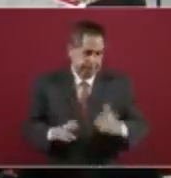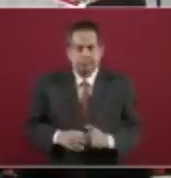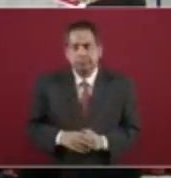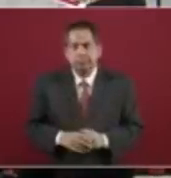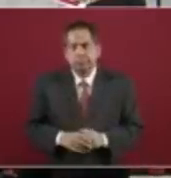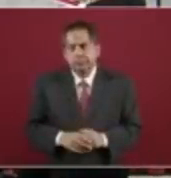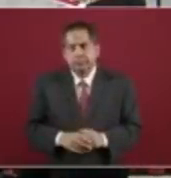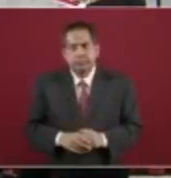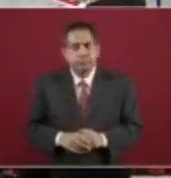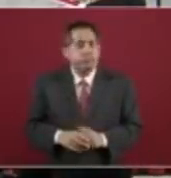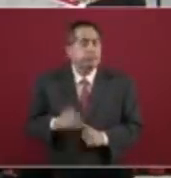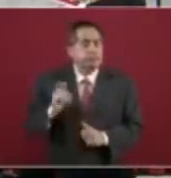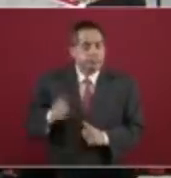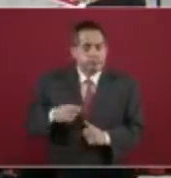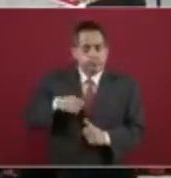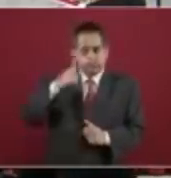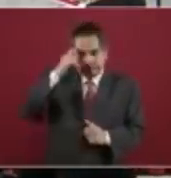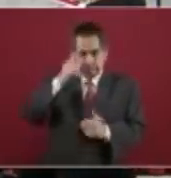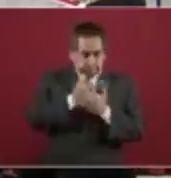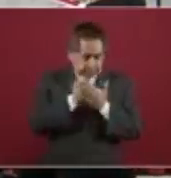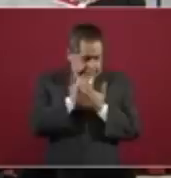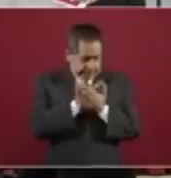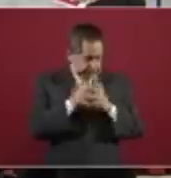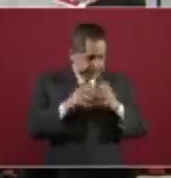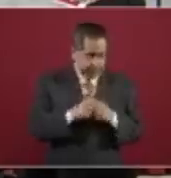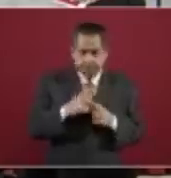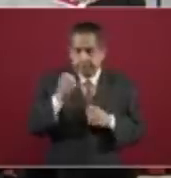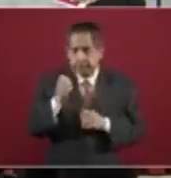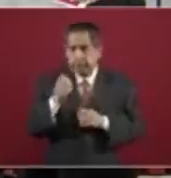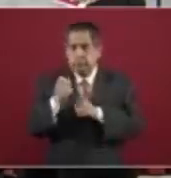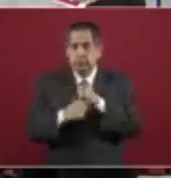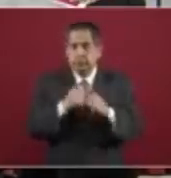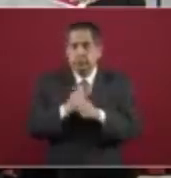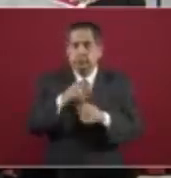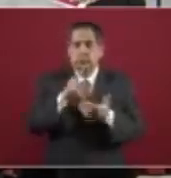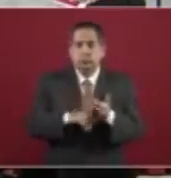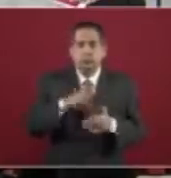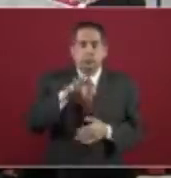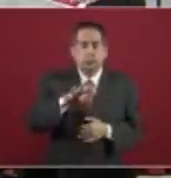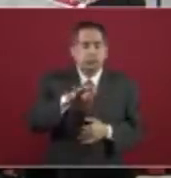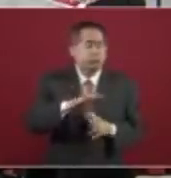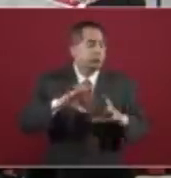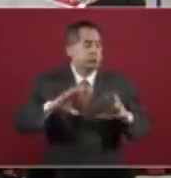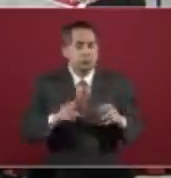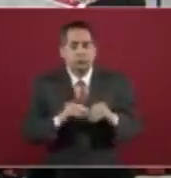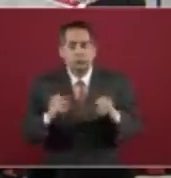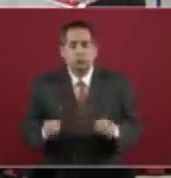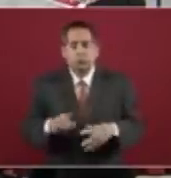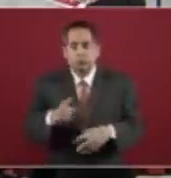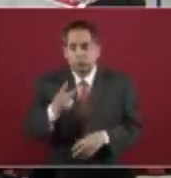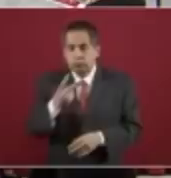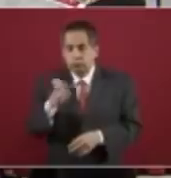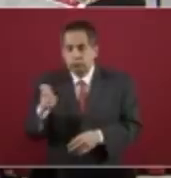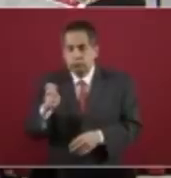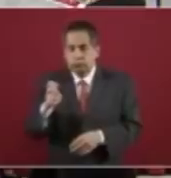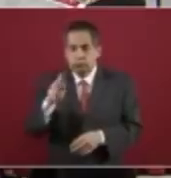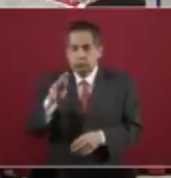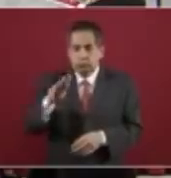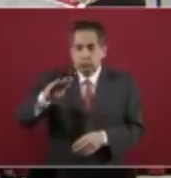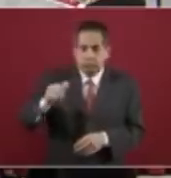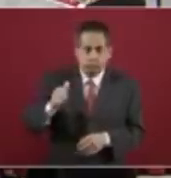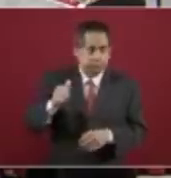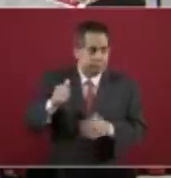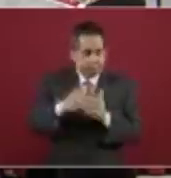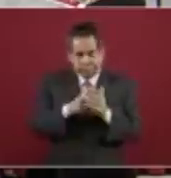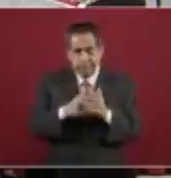Entonces, bajo el padrón de enero de 2019, estamos hablando de 296 mil